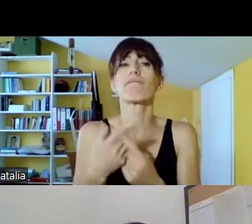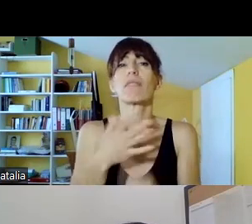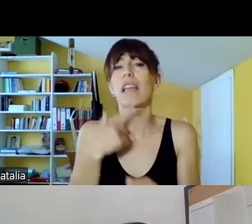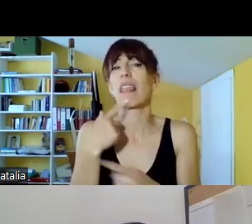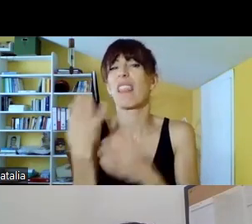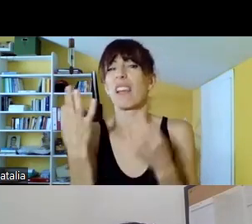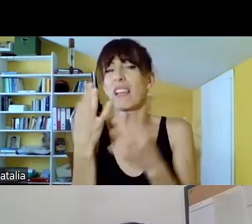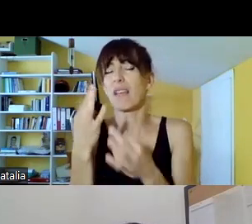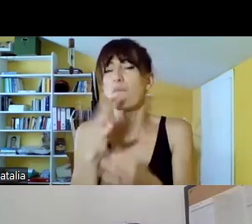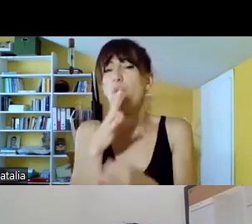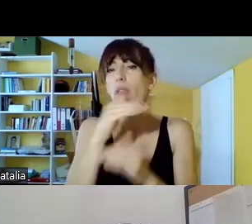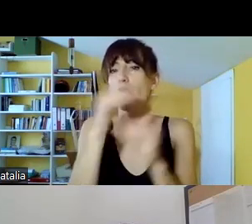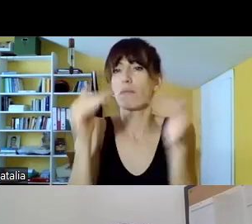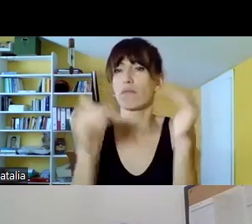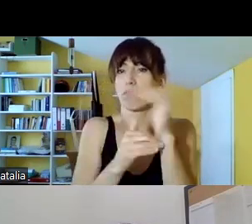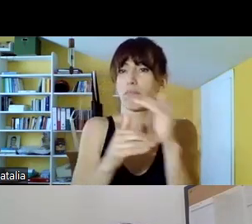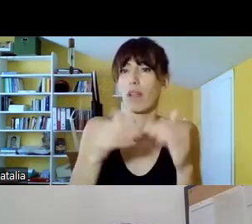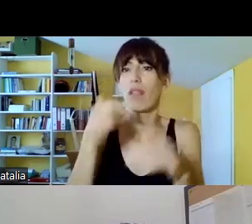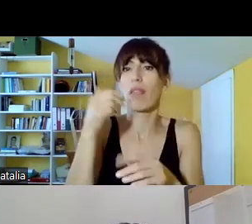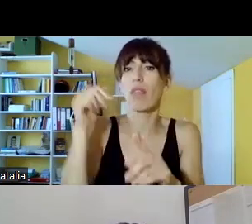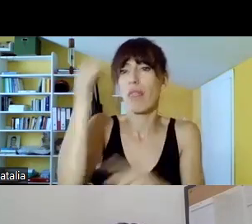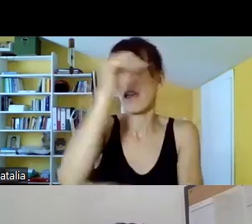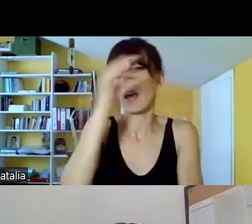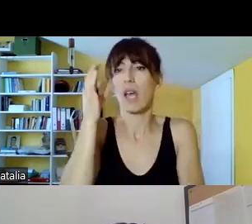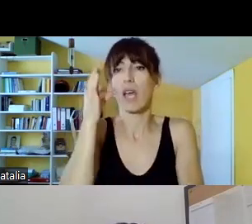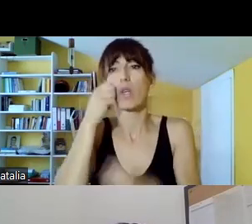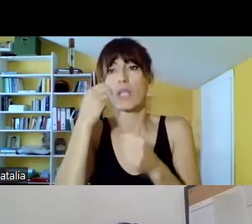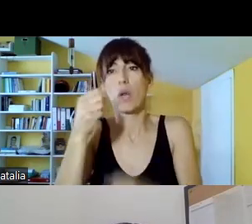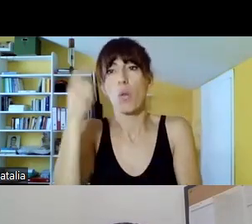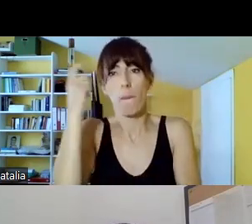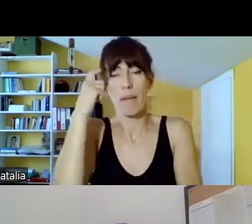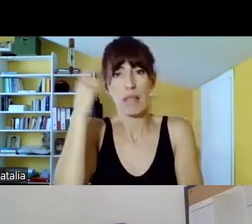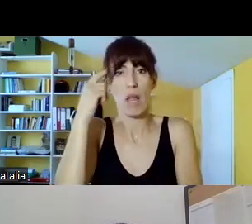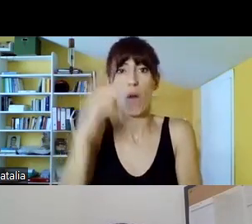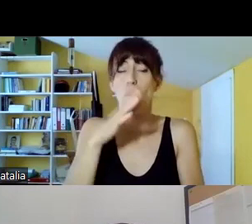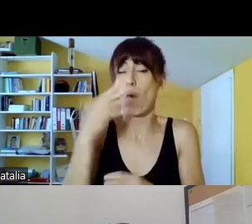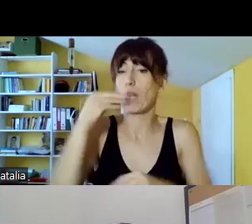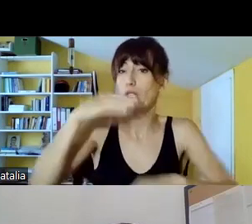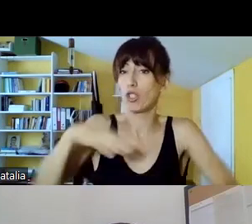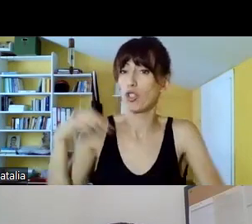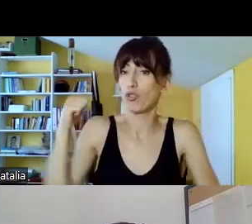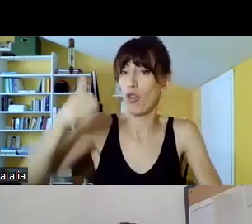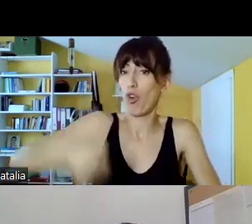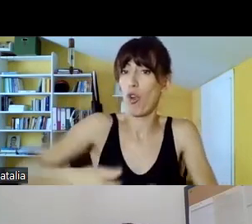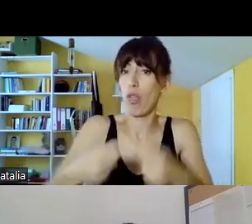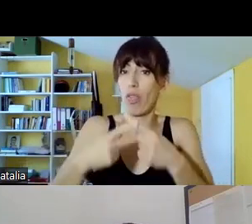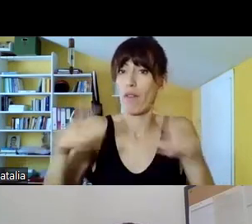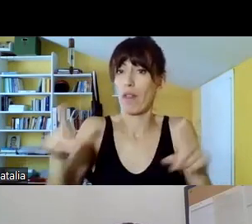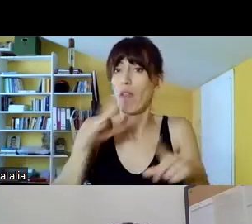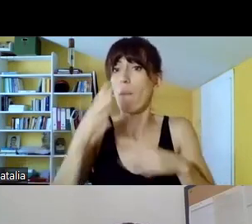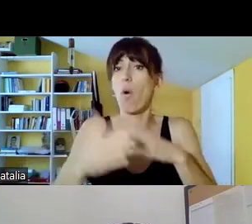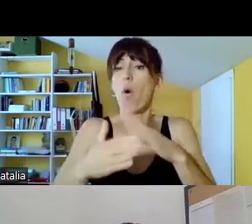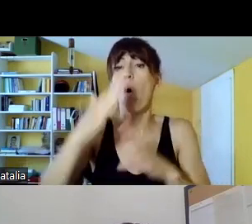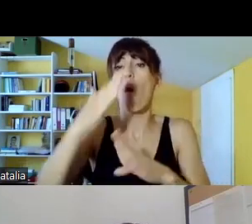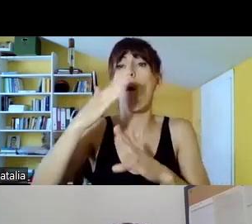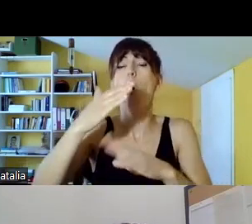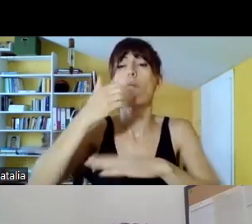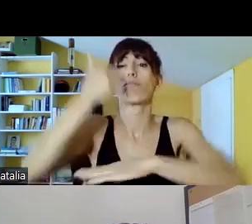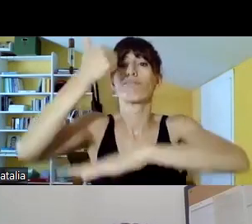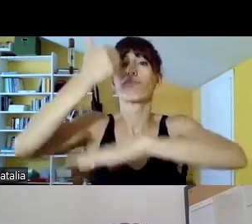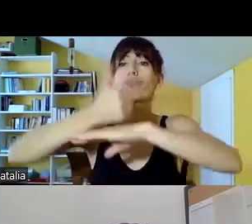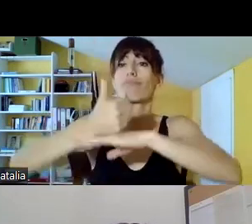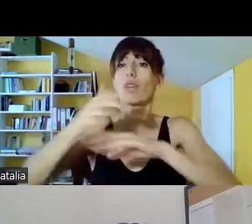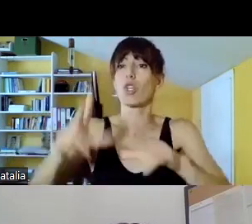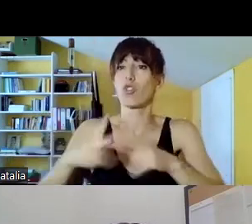por un lado, la desigual posición histórica de los hombres y mujeres en la jerarquía social modela